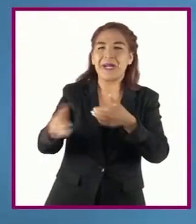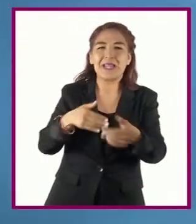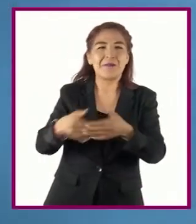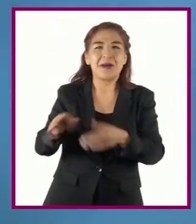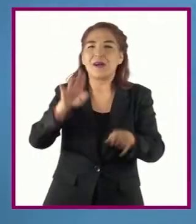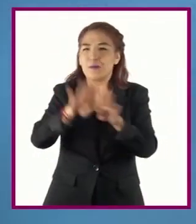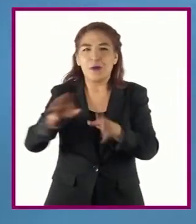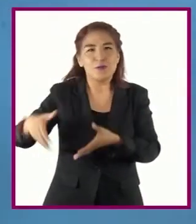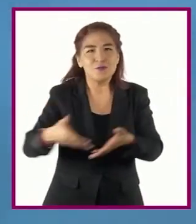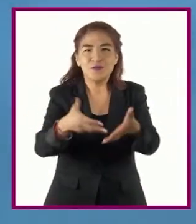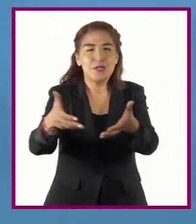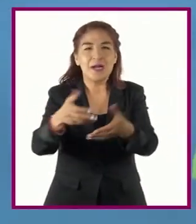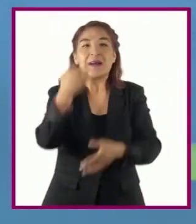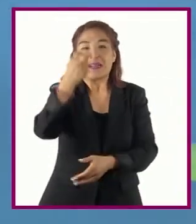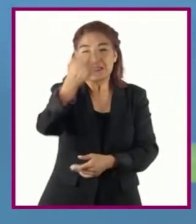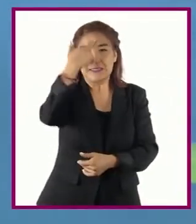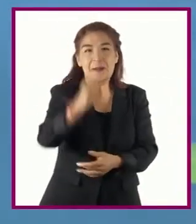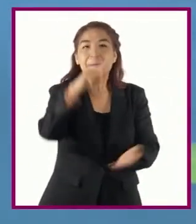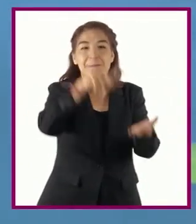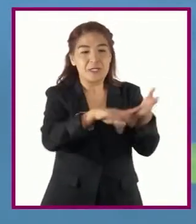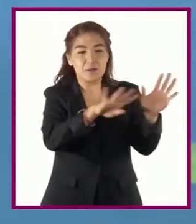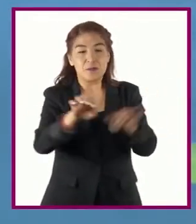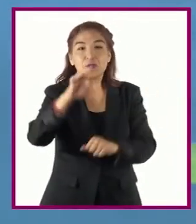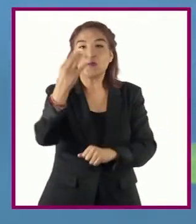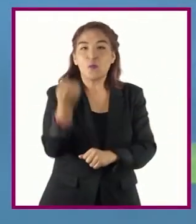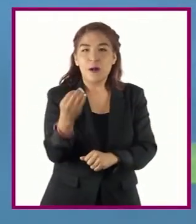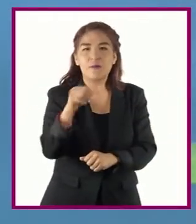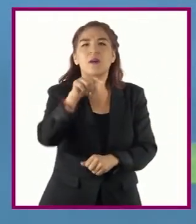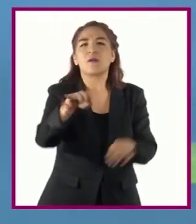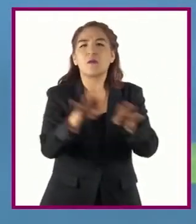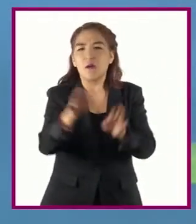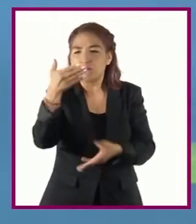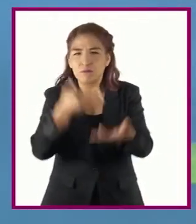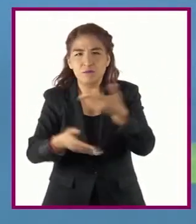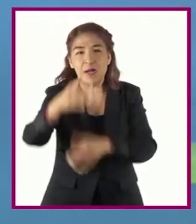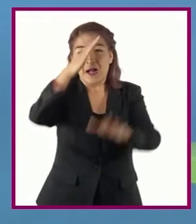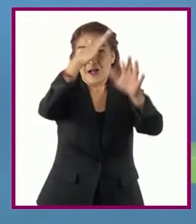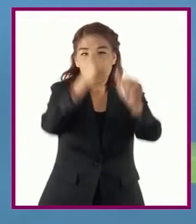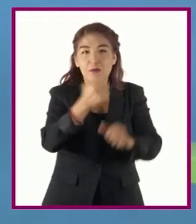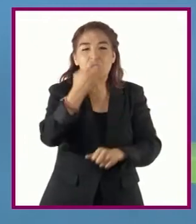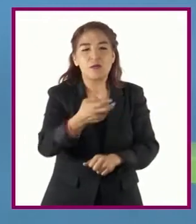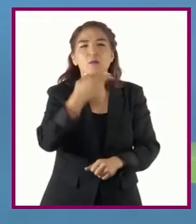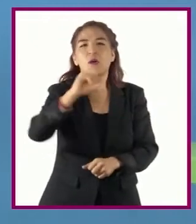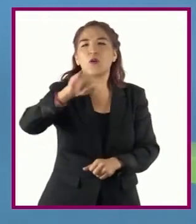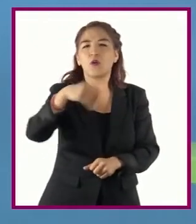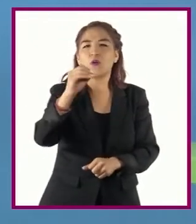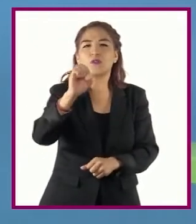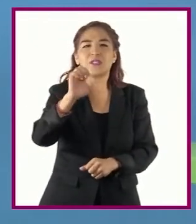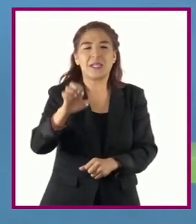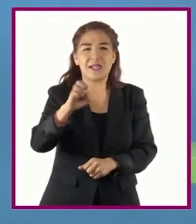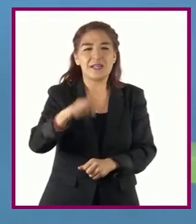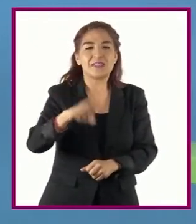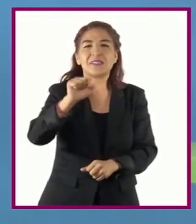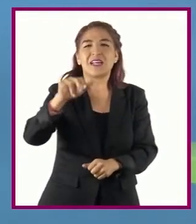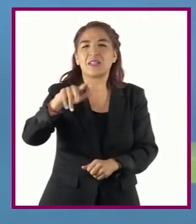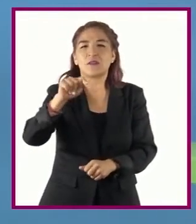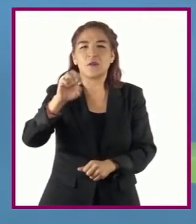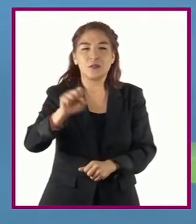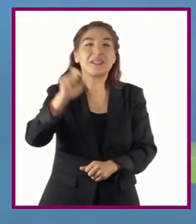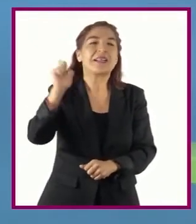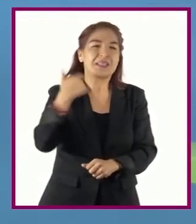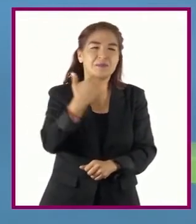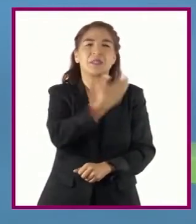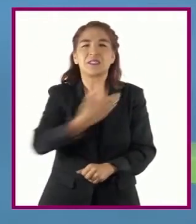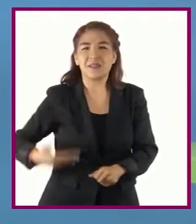esta razón, en 1909 se intentó llegar a un acuerdo con el presidente José Santos Zelaya, quien se negó apelando a